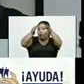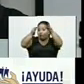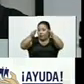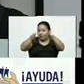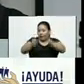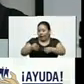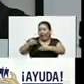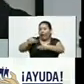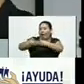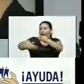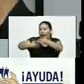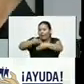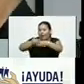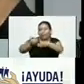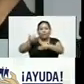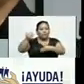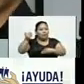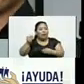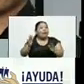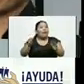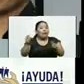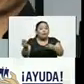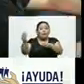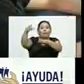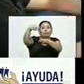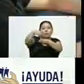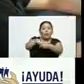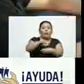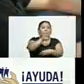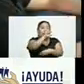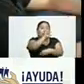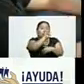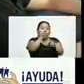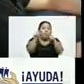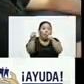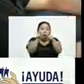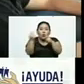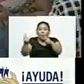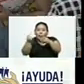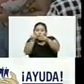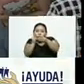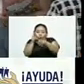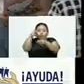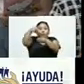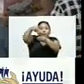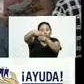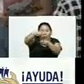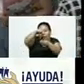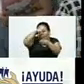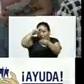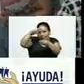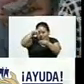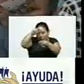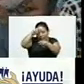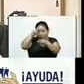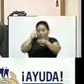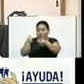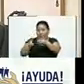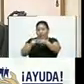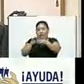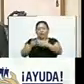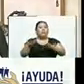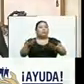de la generación Centennials, que llegaron a los 19 años de edad y están incorporándose a la fuerza de trabajo.